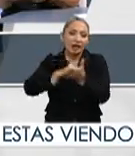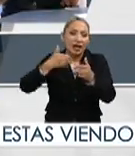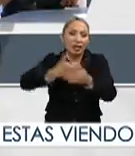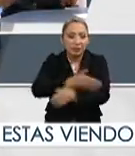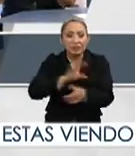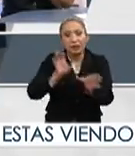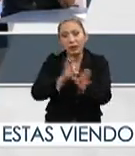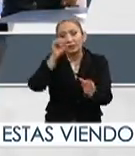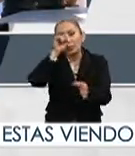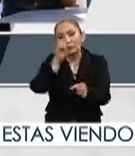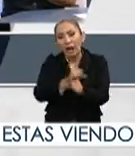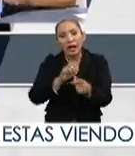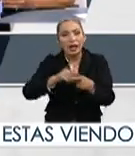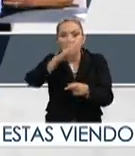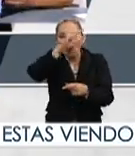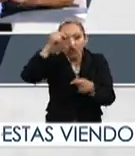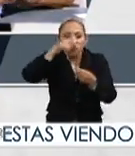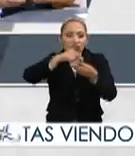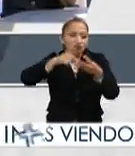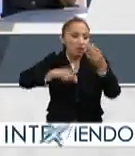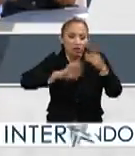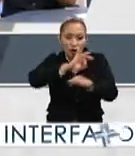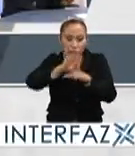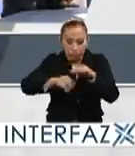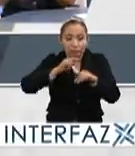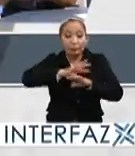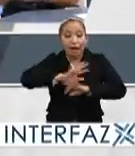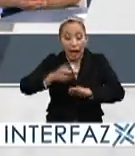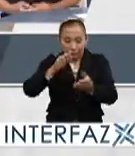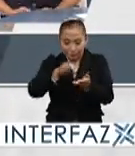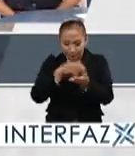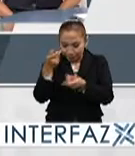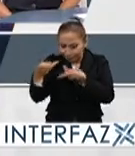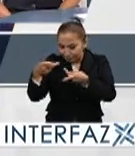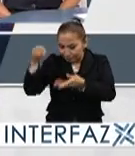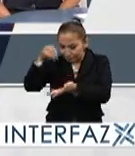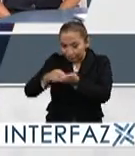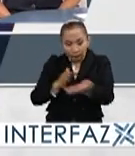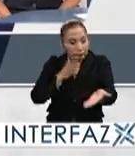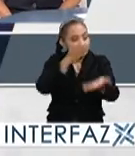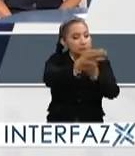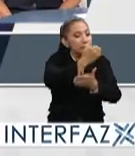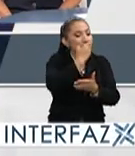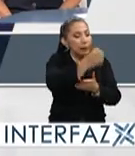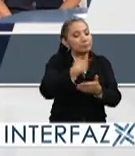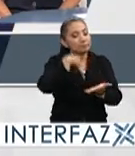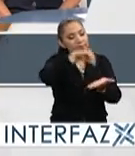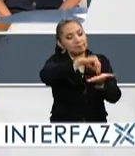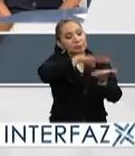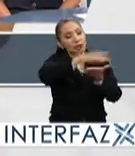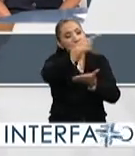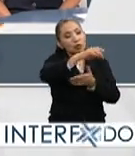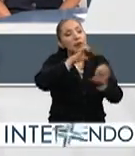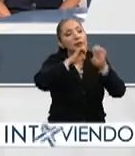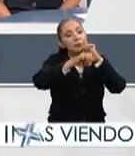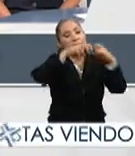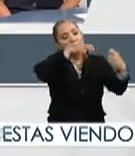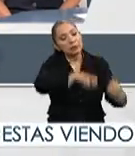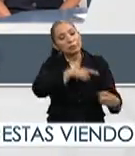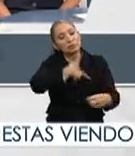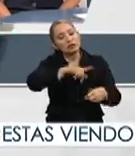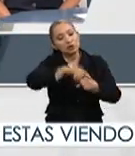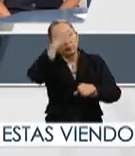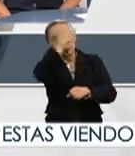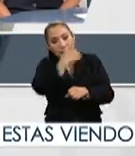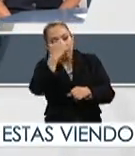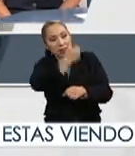el certificado de secundaria, las fotos, etcétera, y ya van a llegar a las escuelas y se les programará su entrevista personal, su